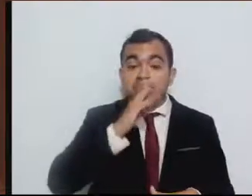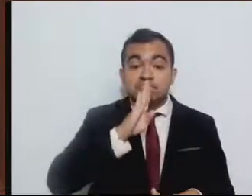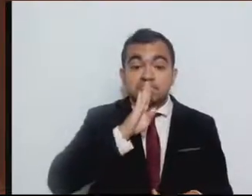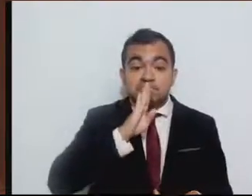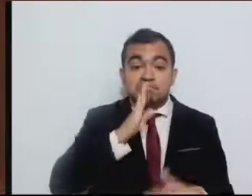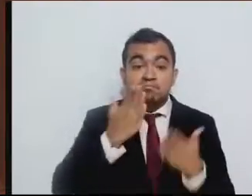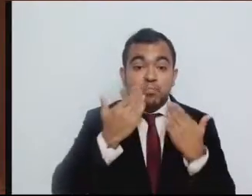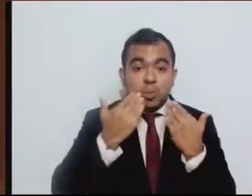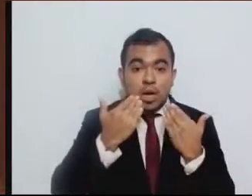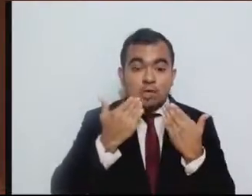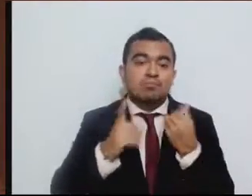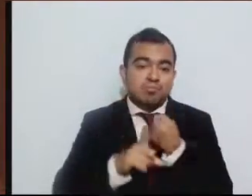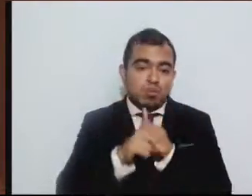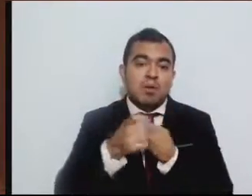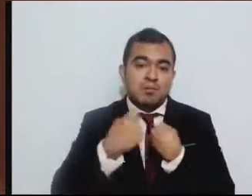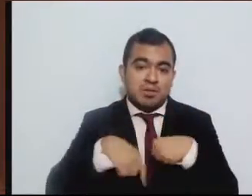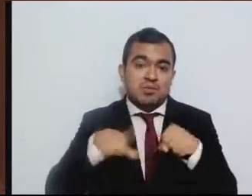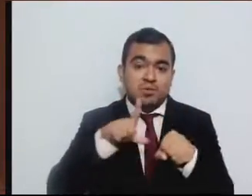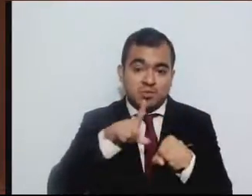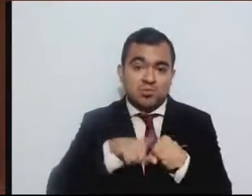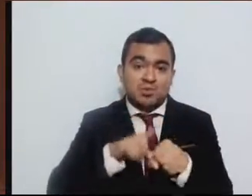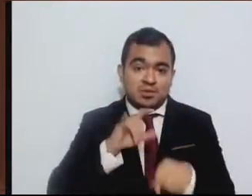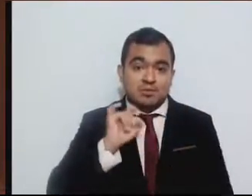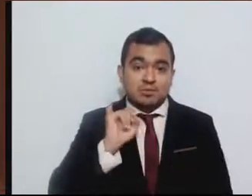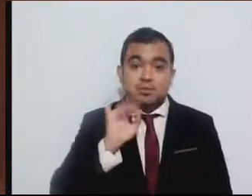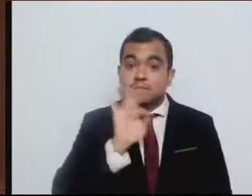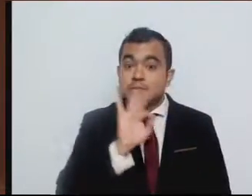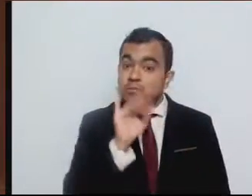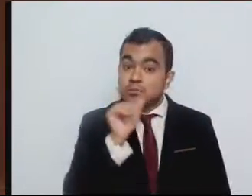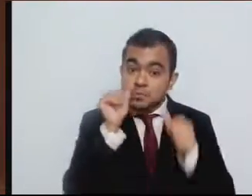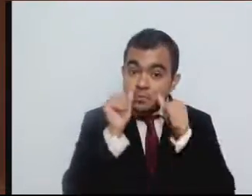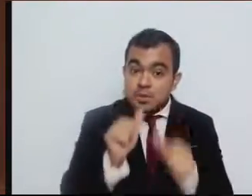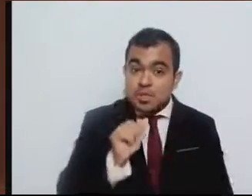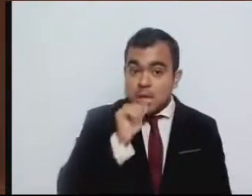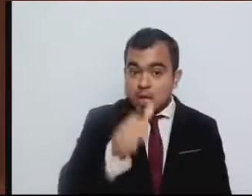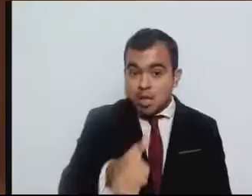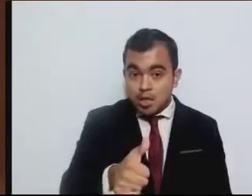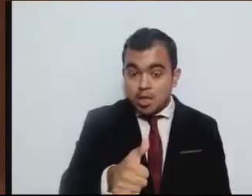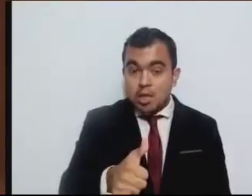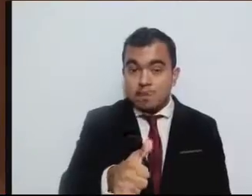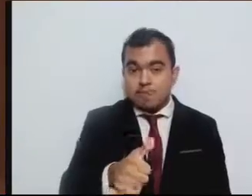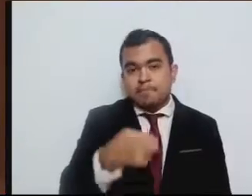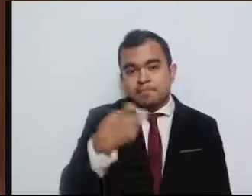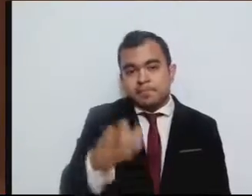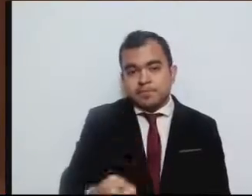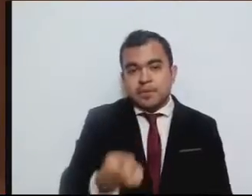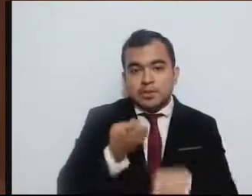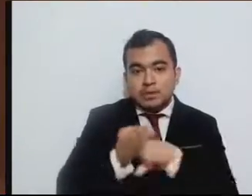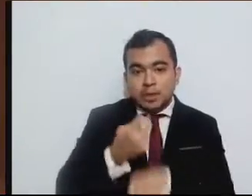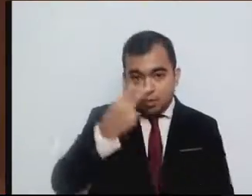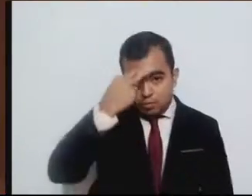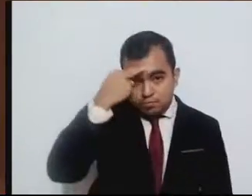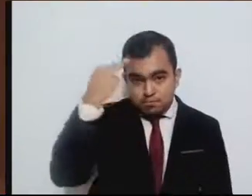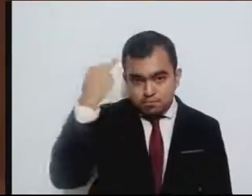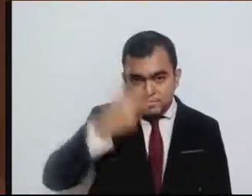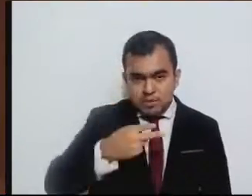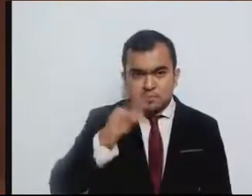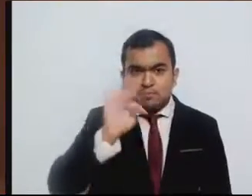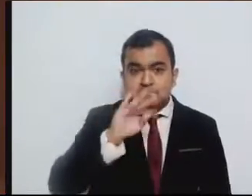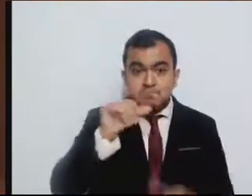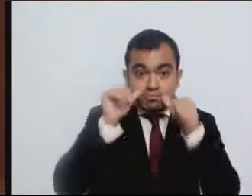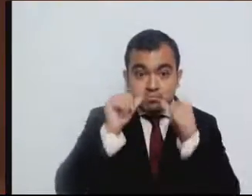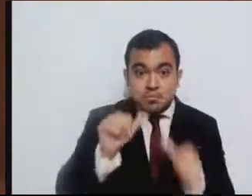y detectarse adecuadamente en esta entidad, en el Estado de México, desencadenará una serie